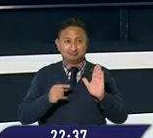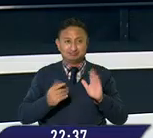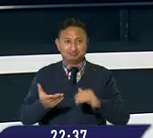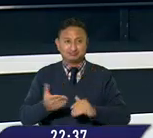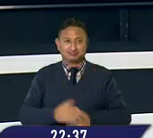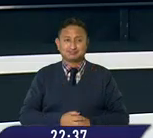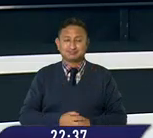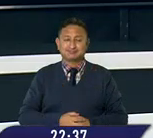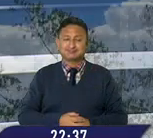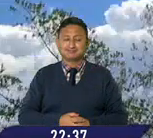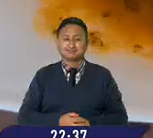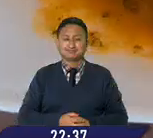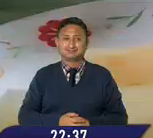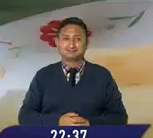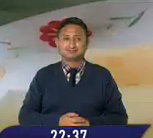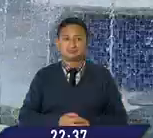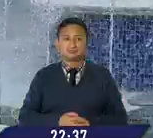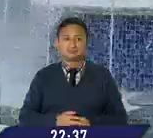continuación.